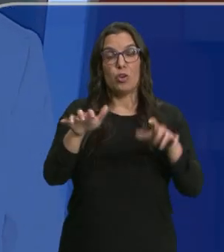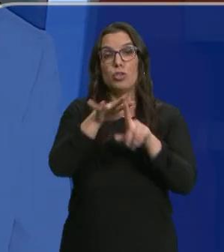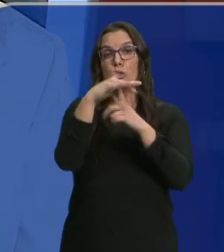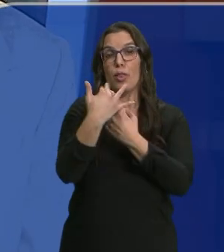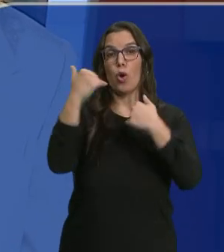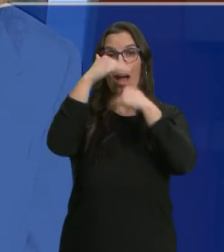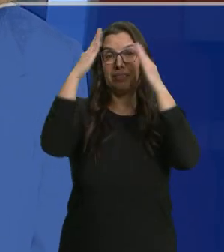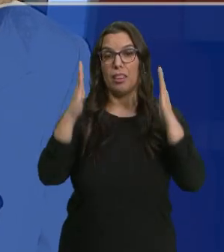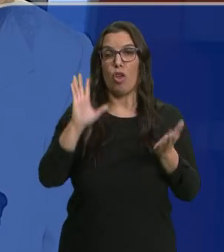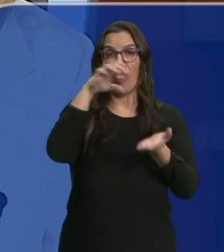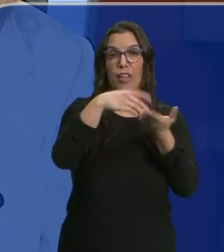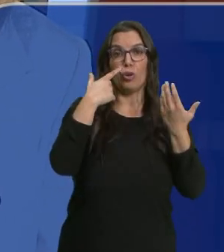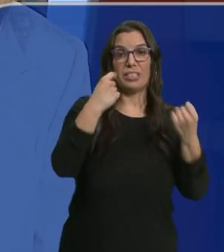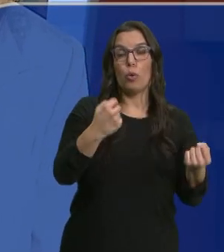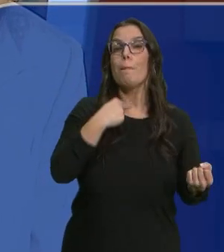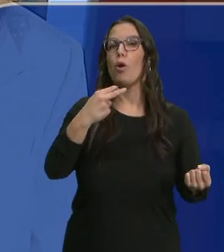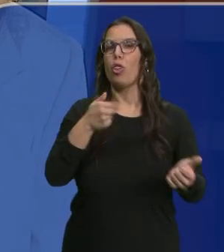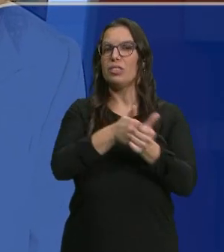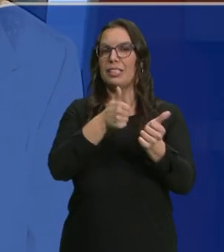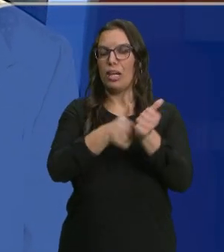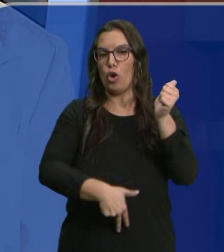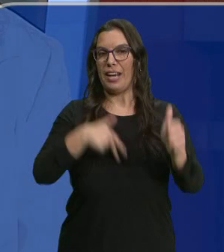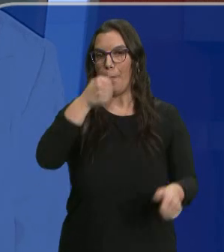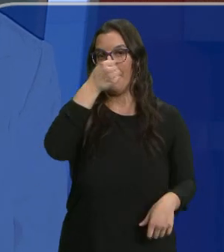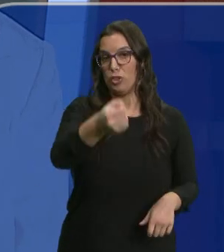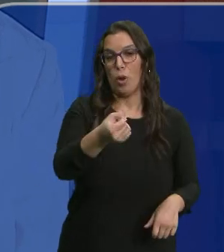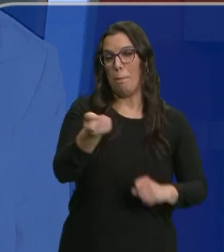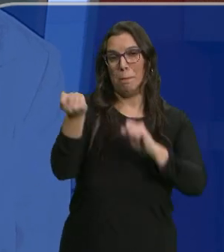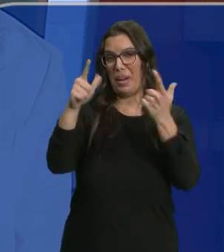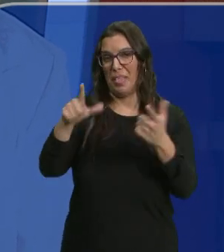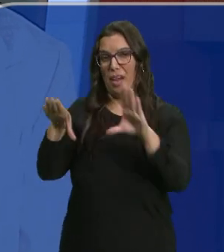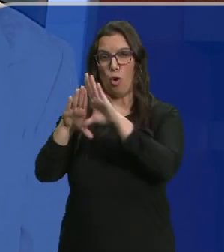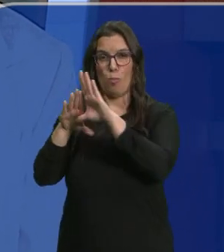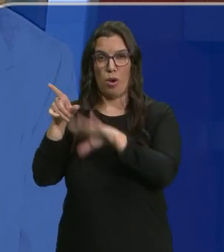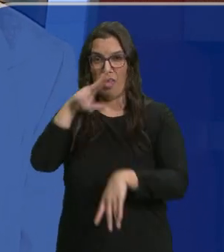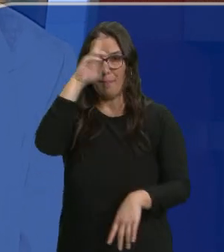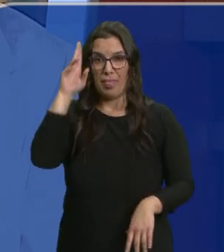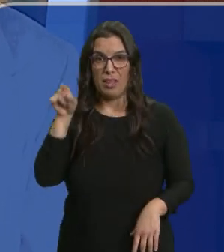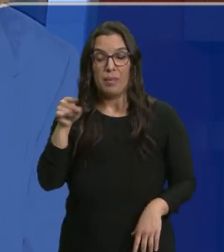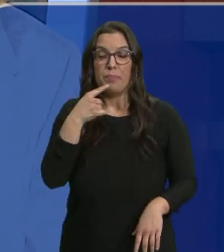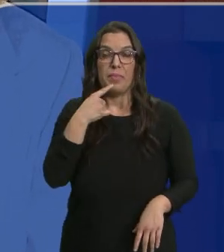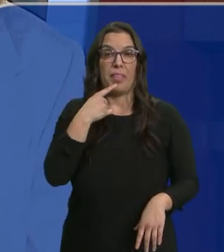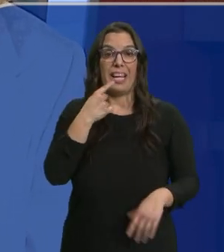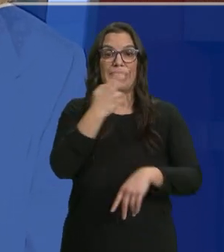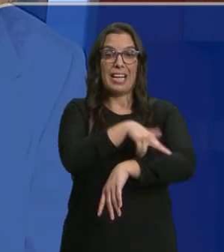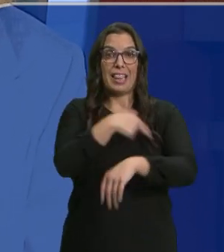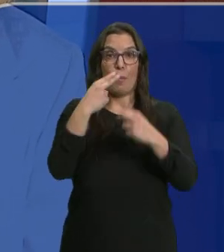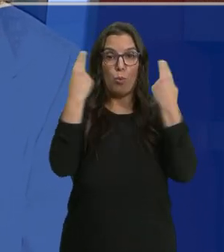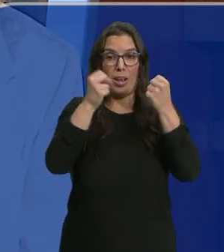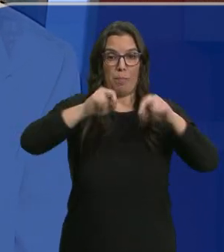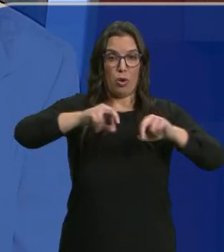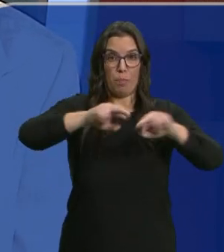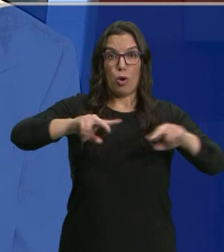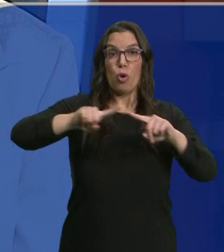la situación de la atención primaria, dice el secretario general de los socialistas, no difiere mucho a la de Madrid. El deterioro de la sanidad pública está